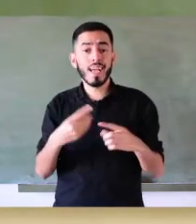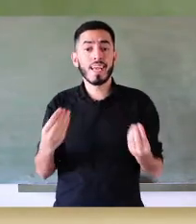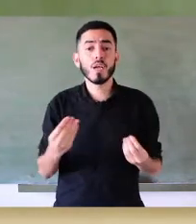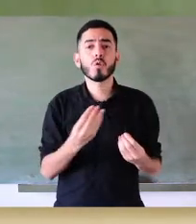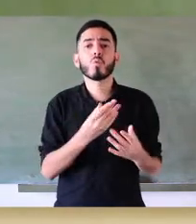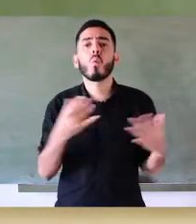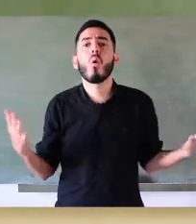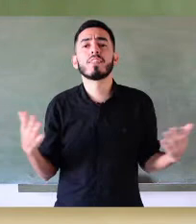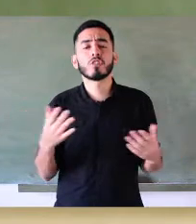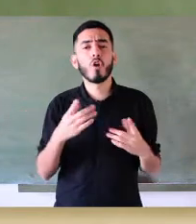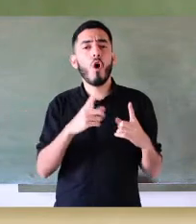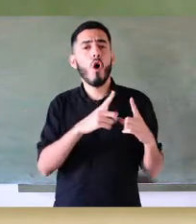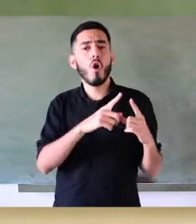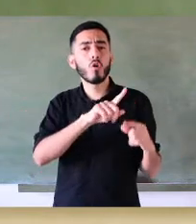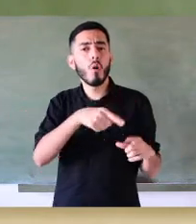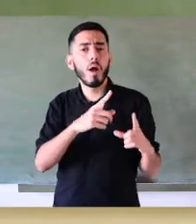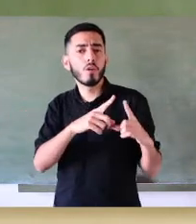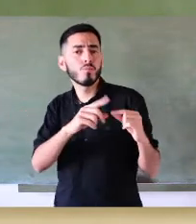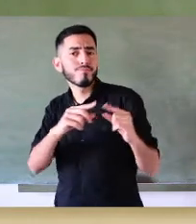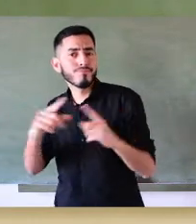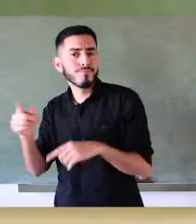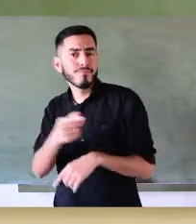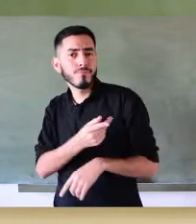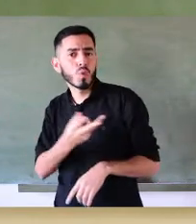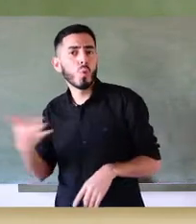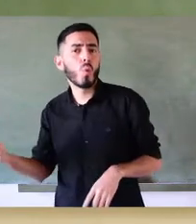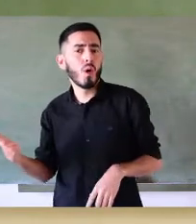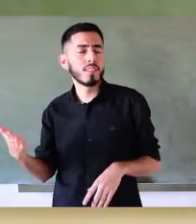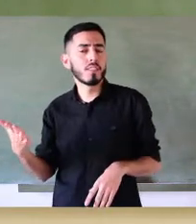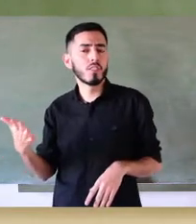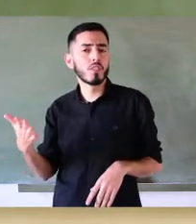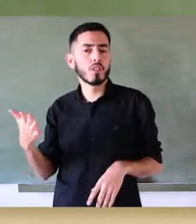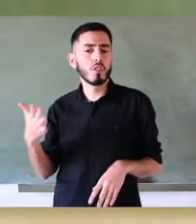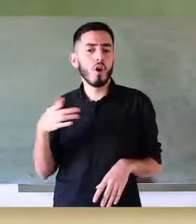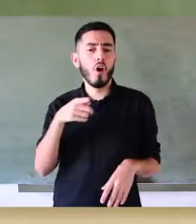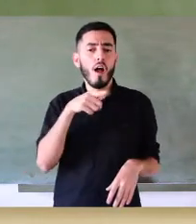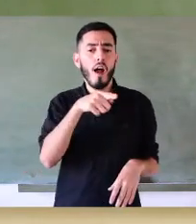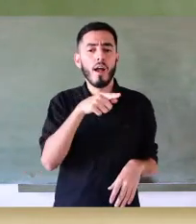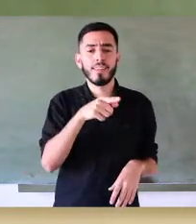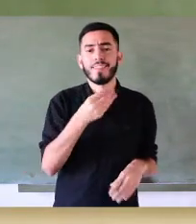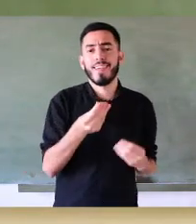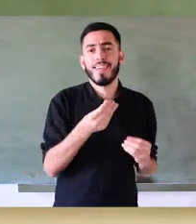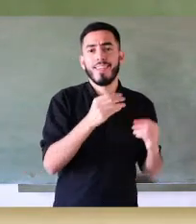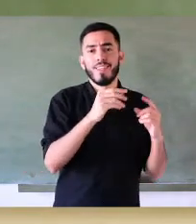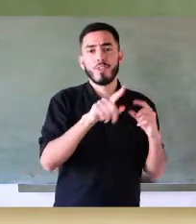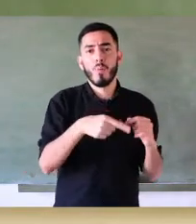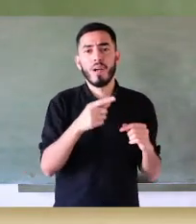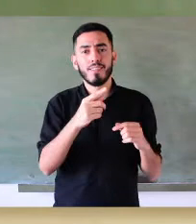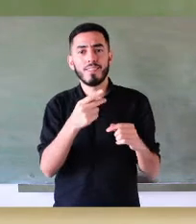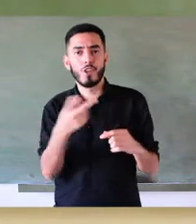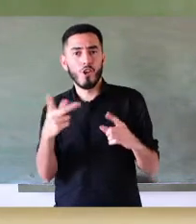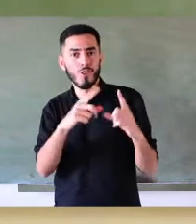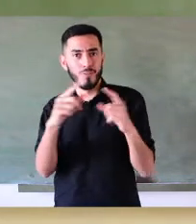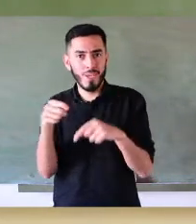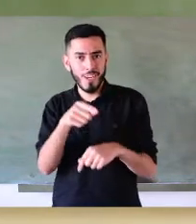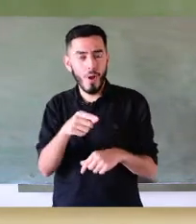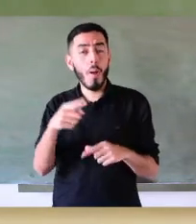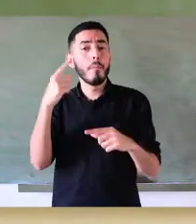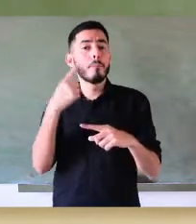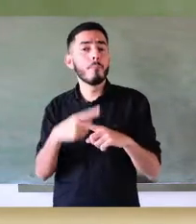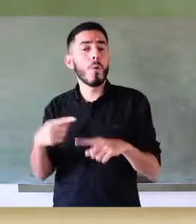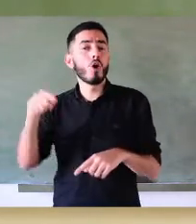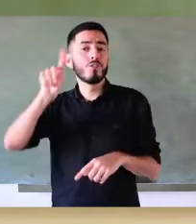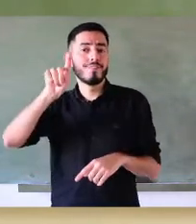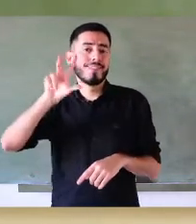la cantidad de cifras decimales que tenemos en el número, en este caso son 2, y lo voy a multiplicar por el exponente que es un 3. Por